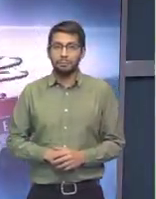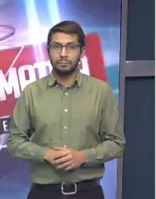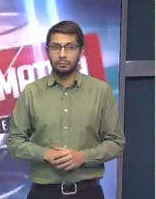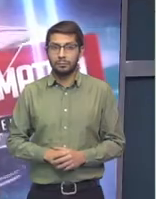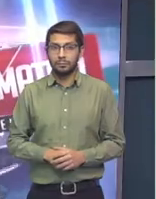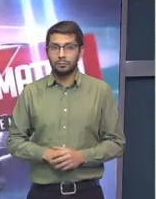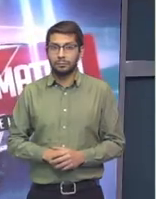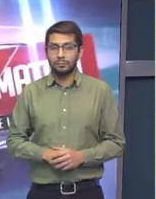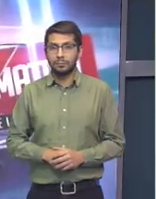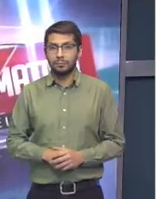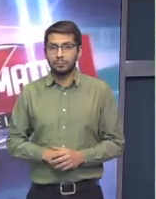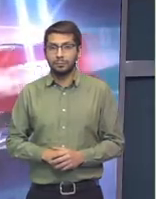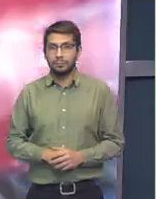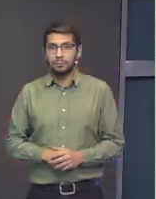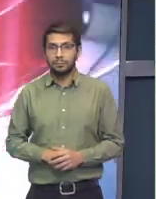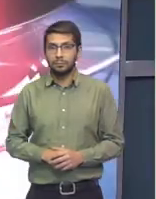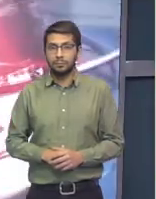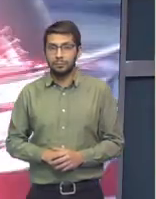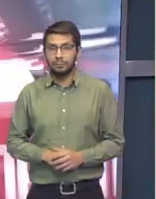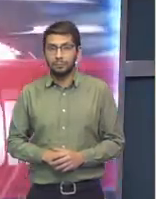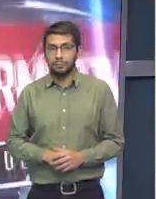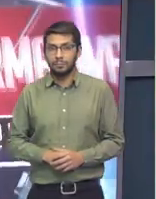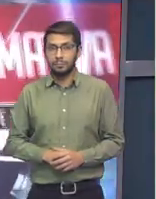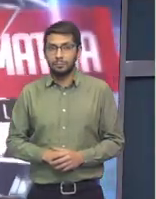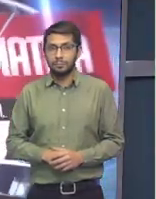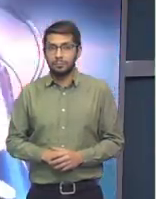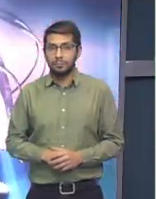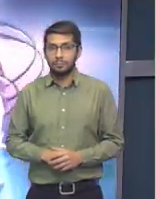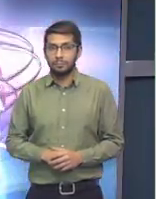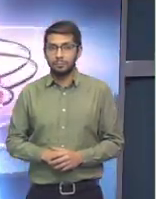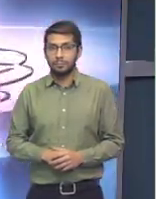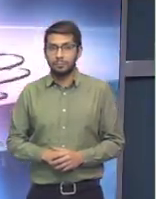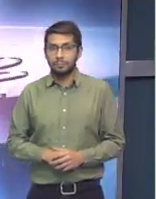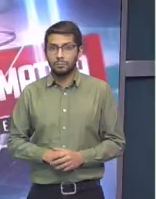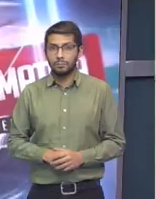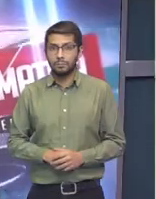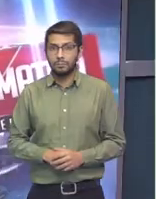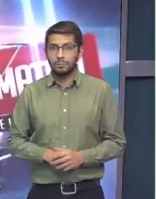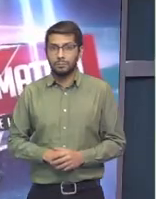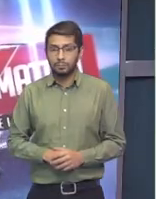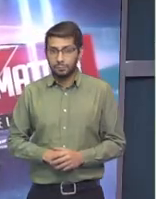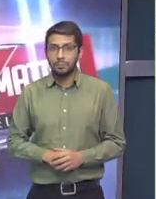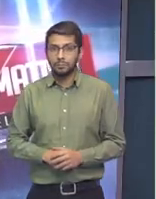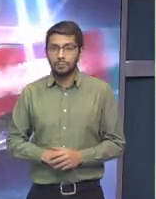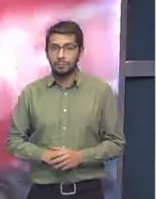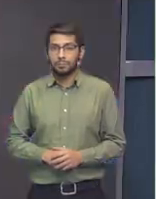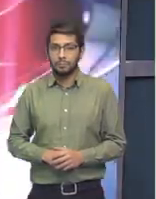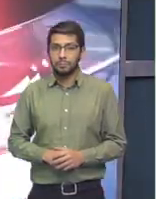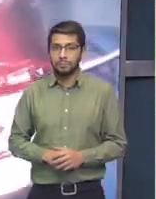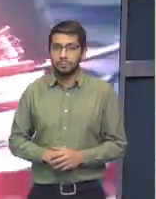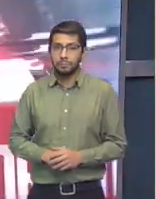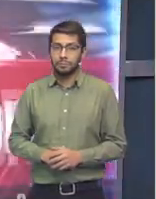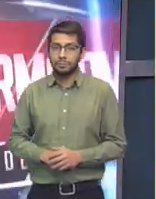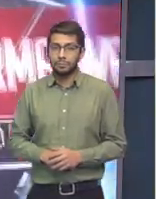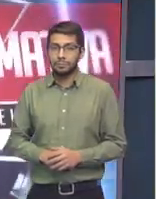muy orgullosos del trabajo que han realizado en trato humano y la gestión sanitaria que se ha hecho en cada uno de los vacunatorios. Así que creemos que este va a